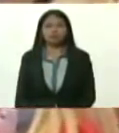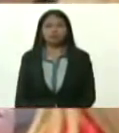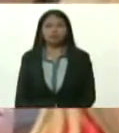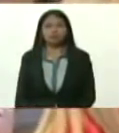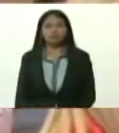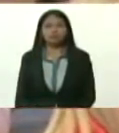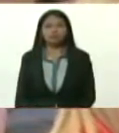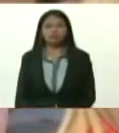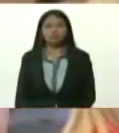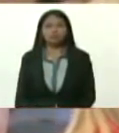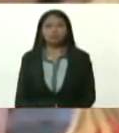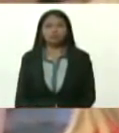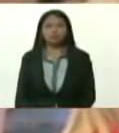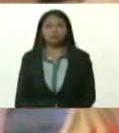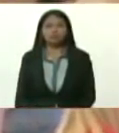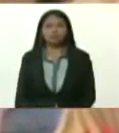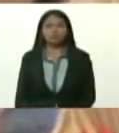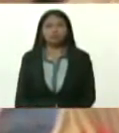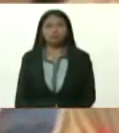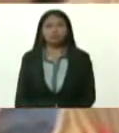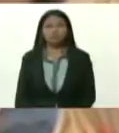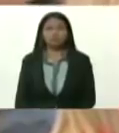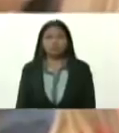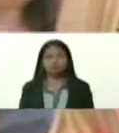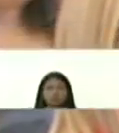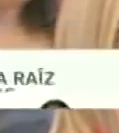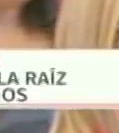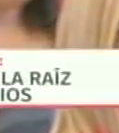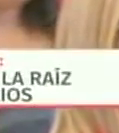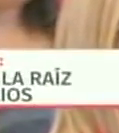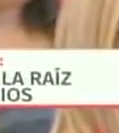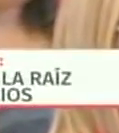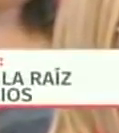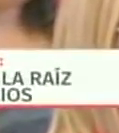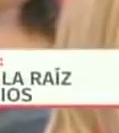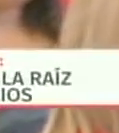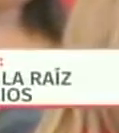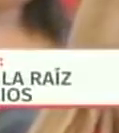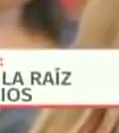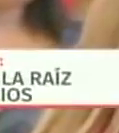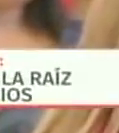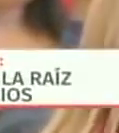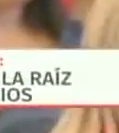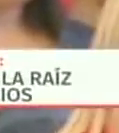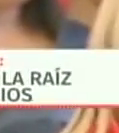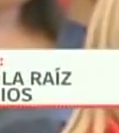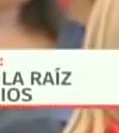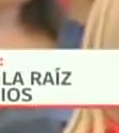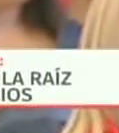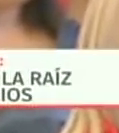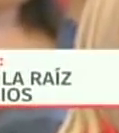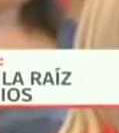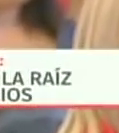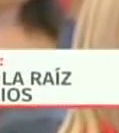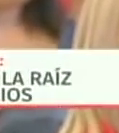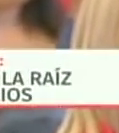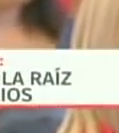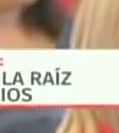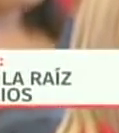Archia, llamo en ya Nicolás Maduro. Tía so, ahí ma en